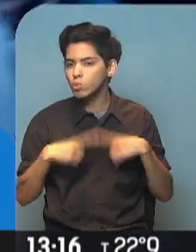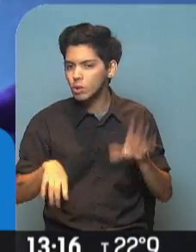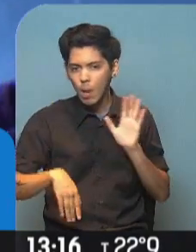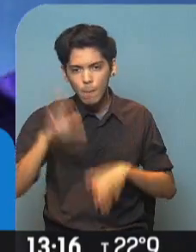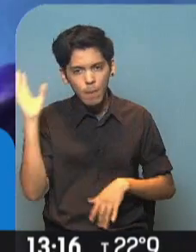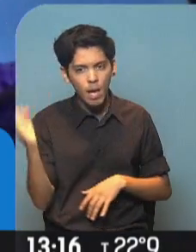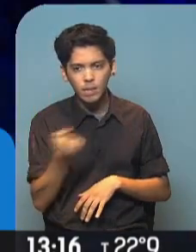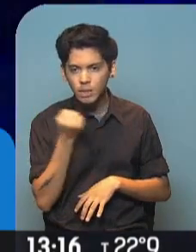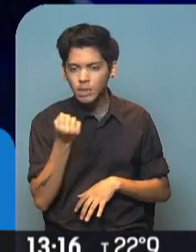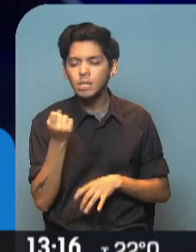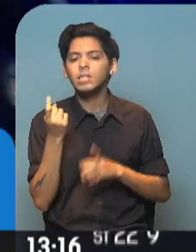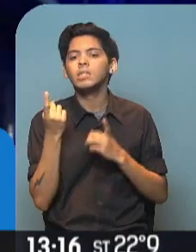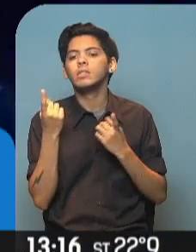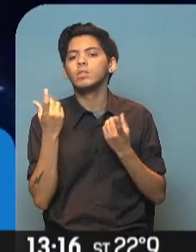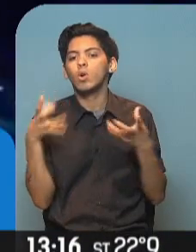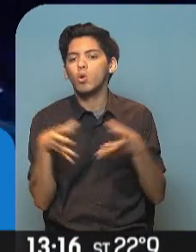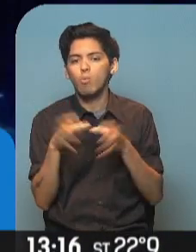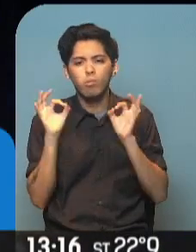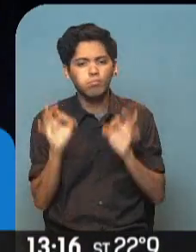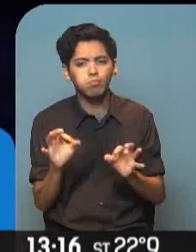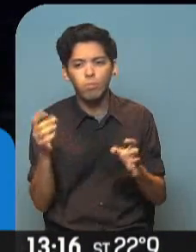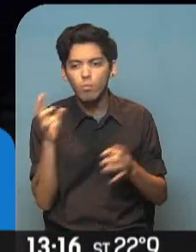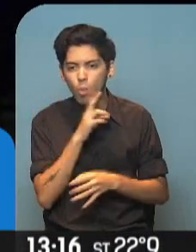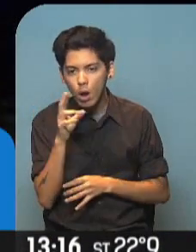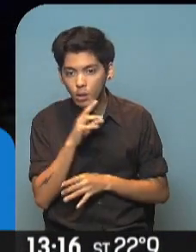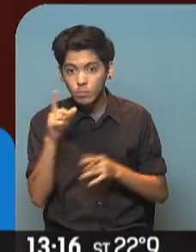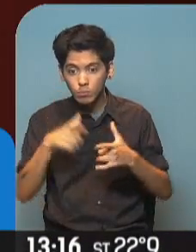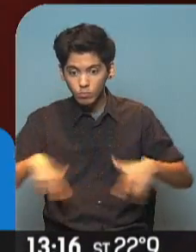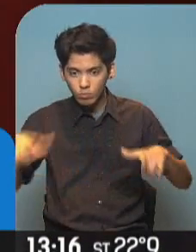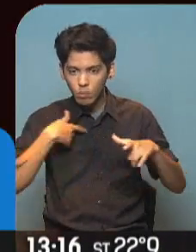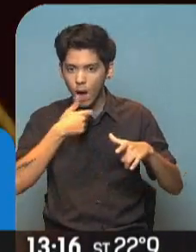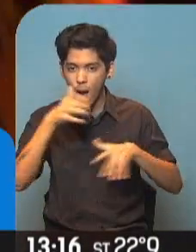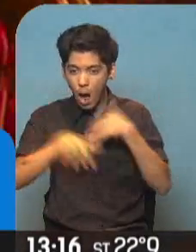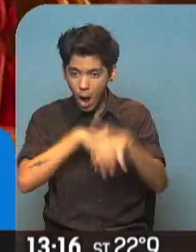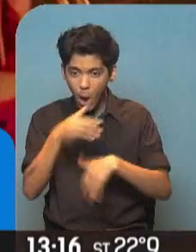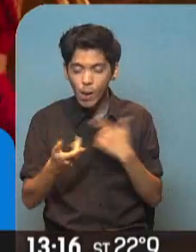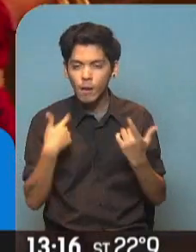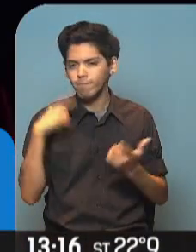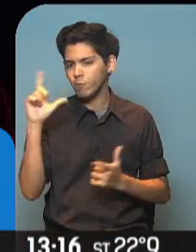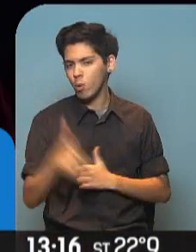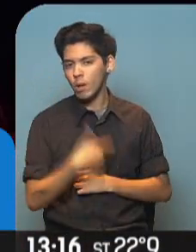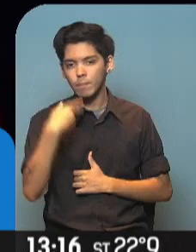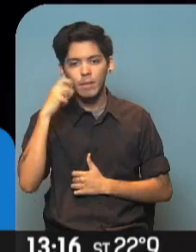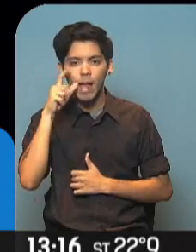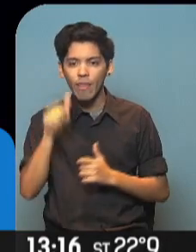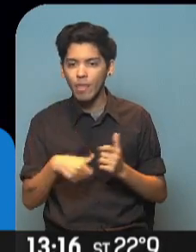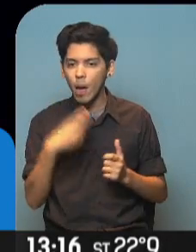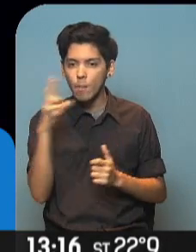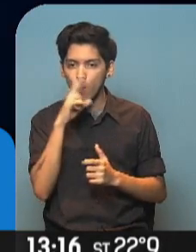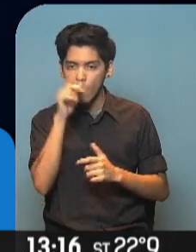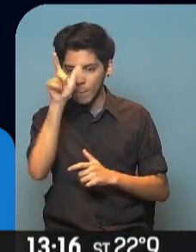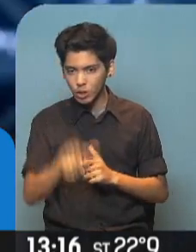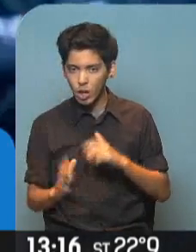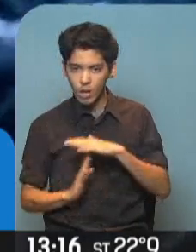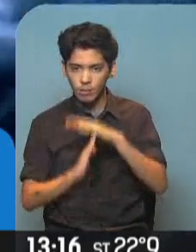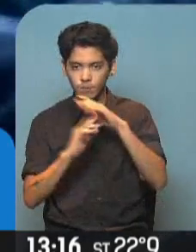cosas, con una banda totalmente llena de mujeres. Ese momento, el de la piscina acuática, es fantástico, con Miranda, con la protagonista, que es